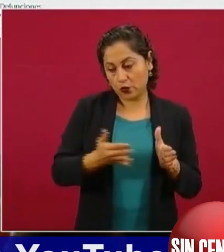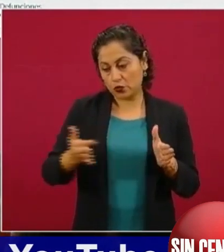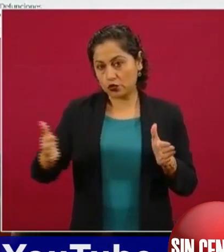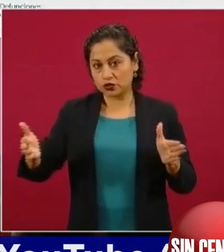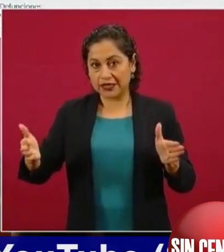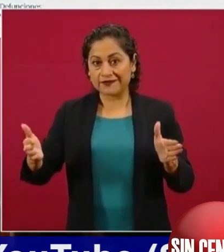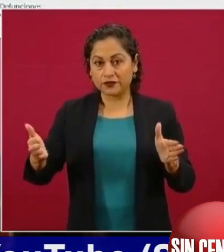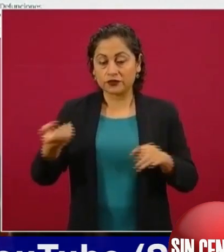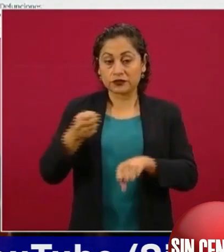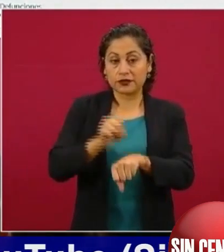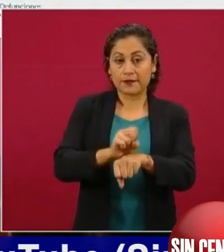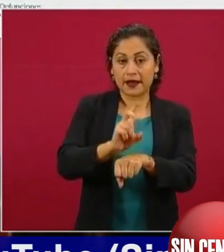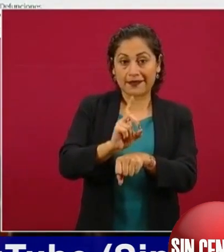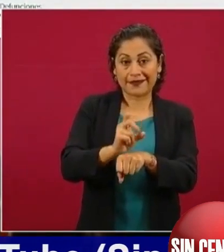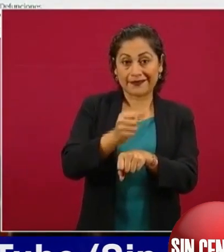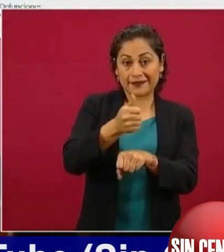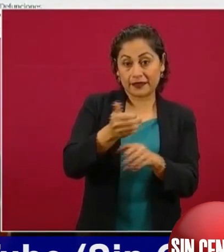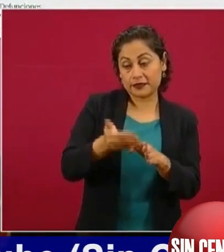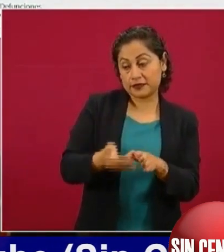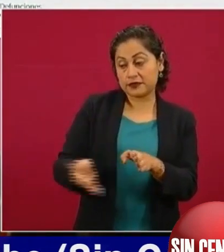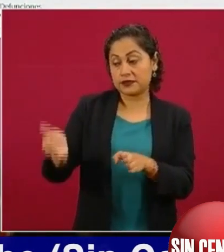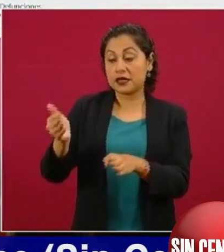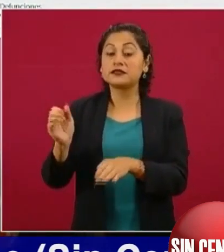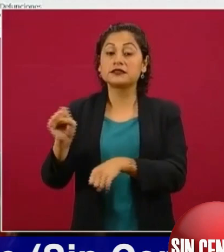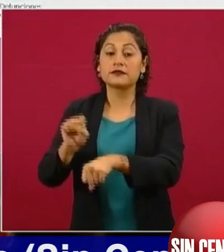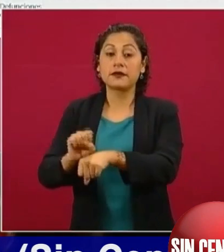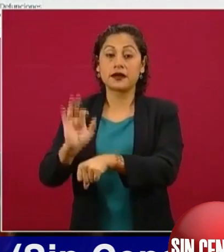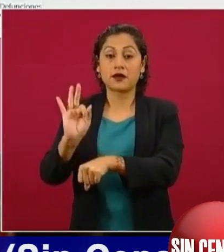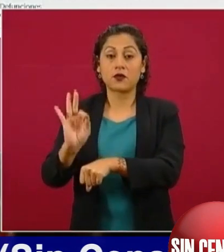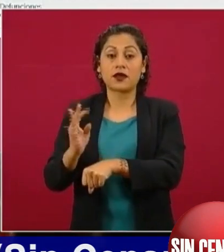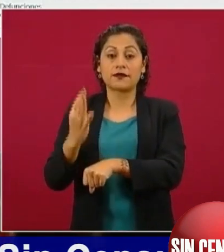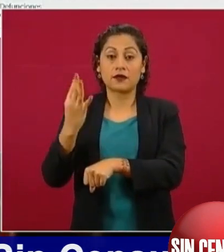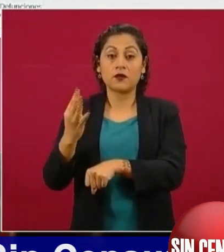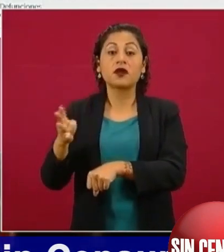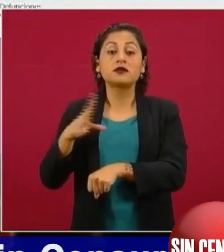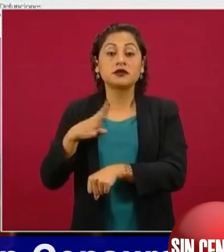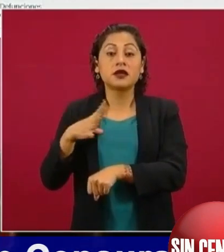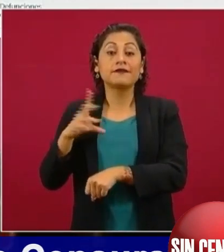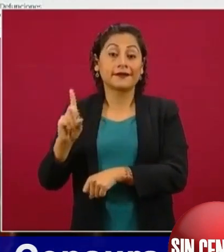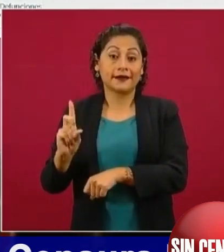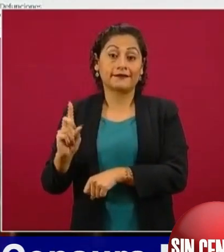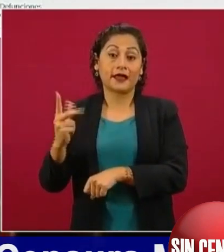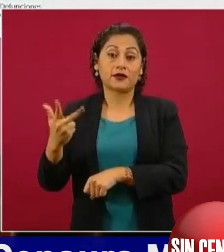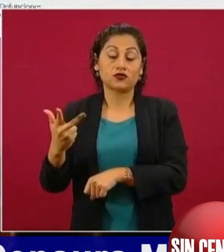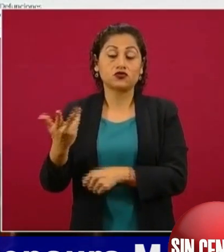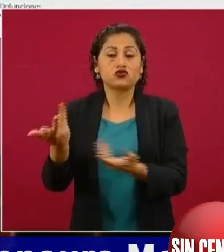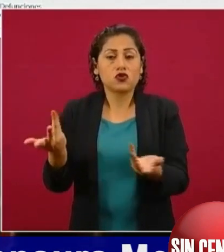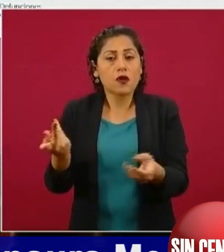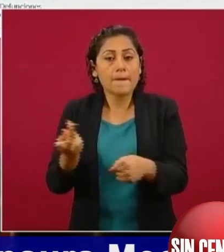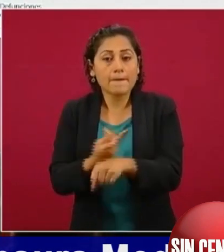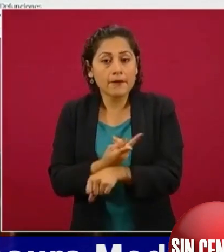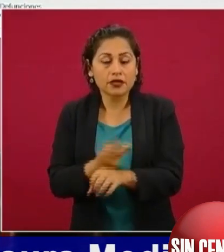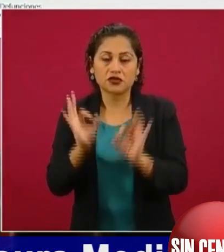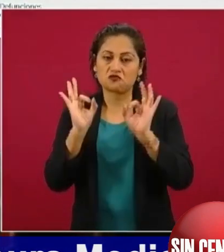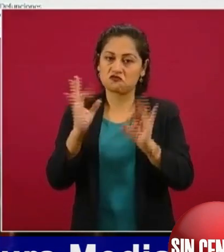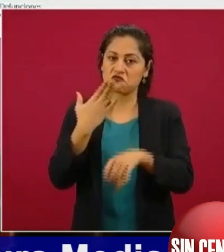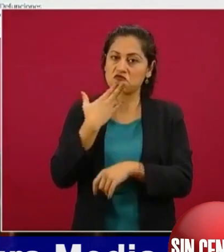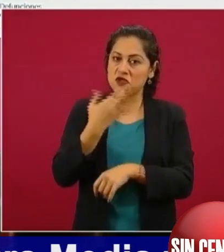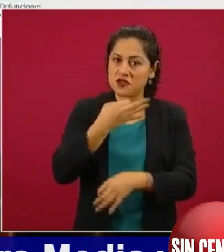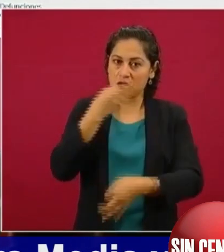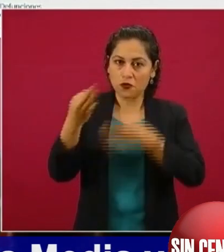semana 36, en esta semana 44 tenemos 38. Es una noticia positiva porque hemos visto que se redujo